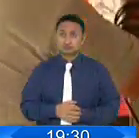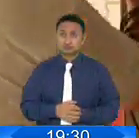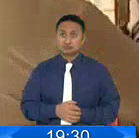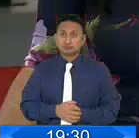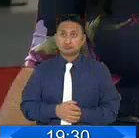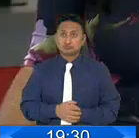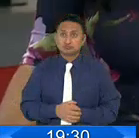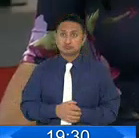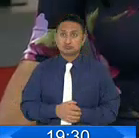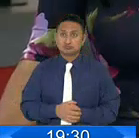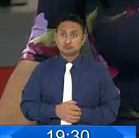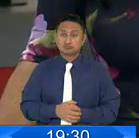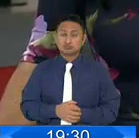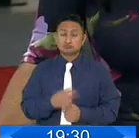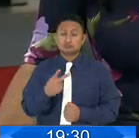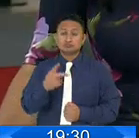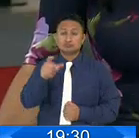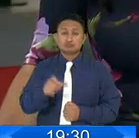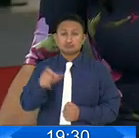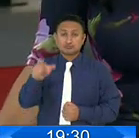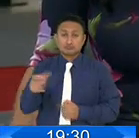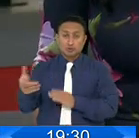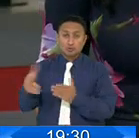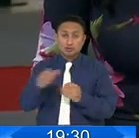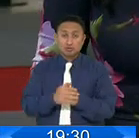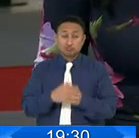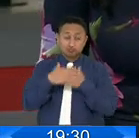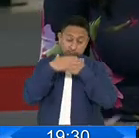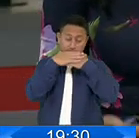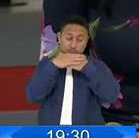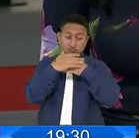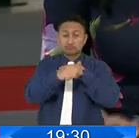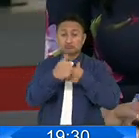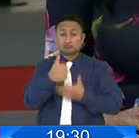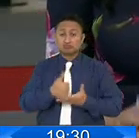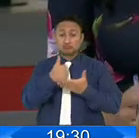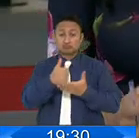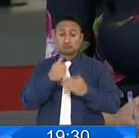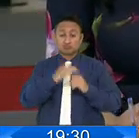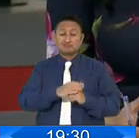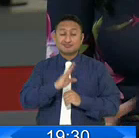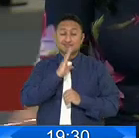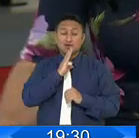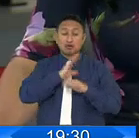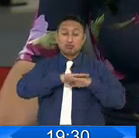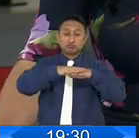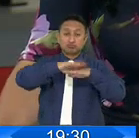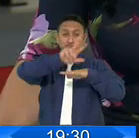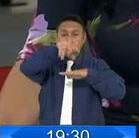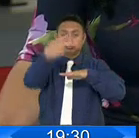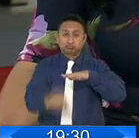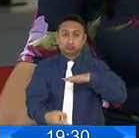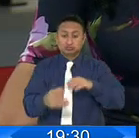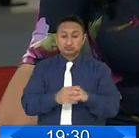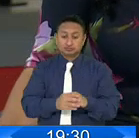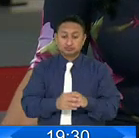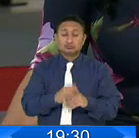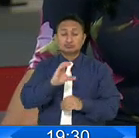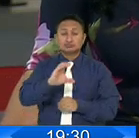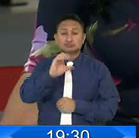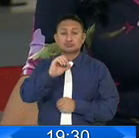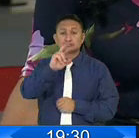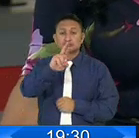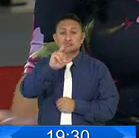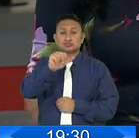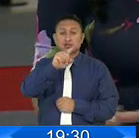Morales. Dos personas murieron ahogadas y otra fue rescatada tras caer a un reservorio de agua ubicado en el sector de El Corazón, en el